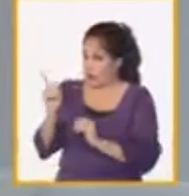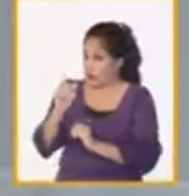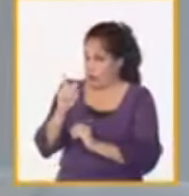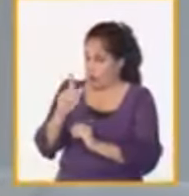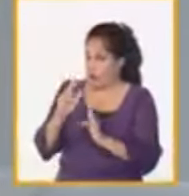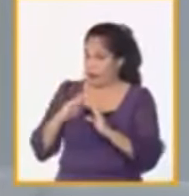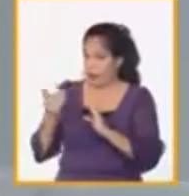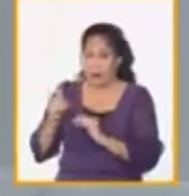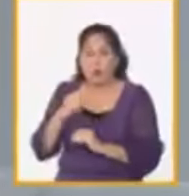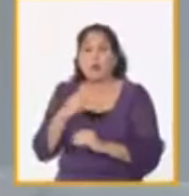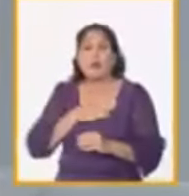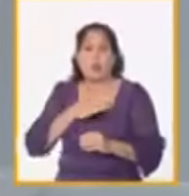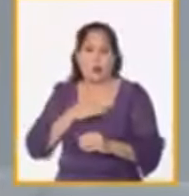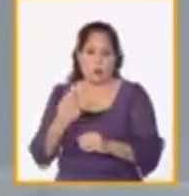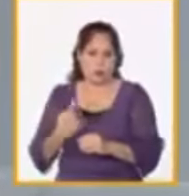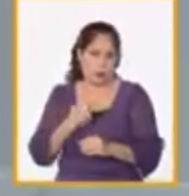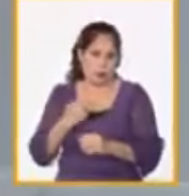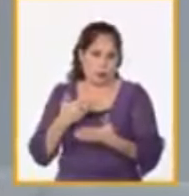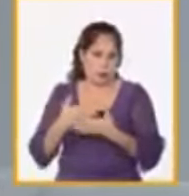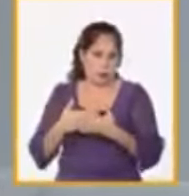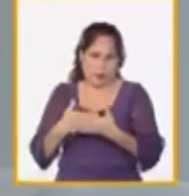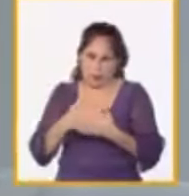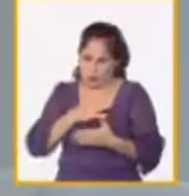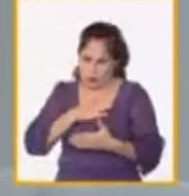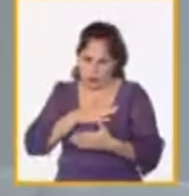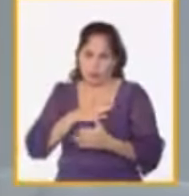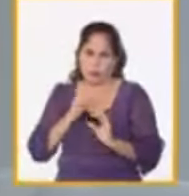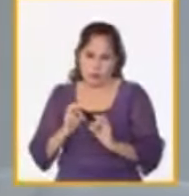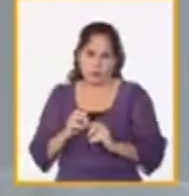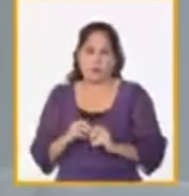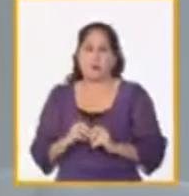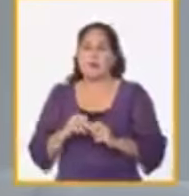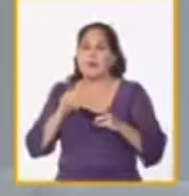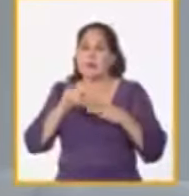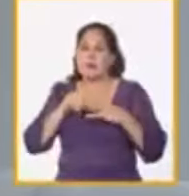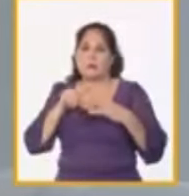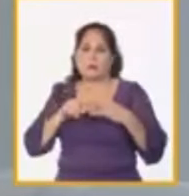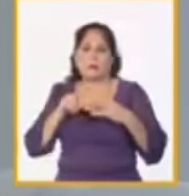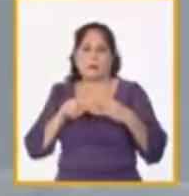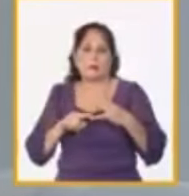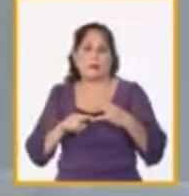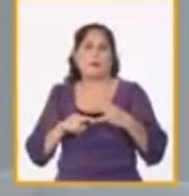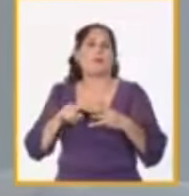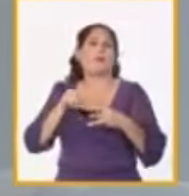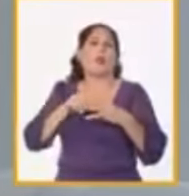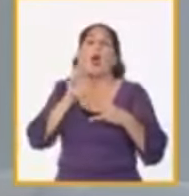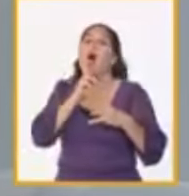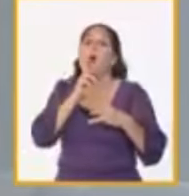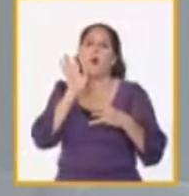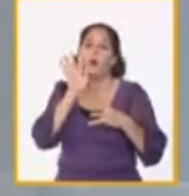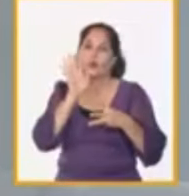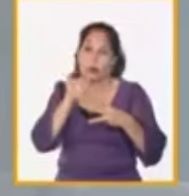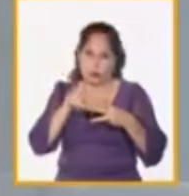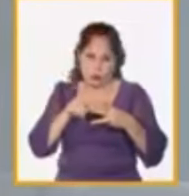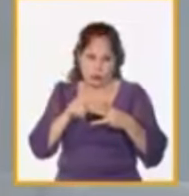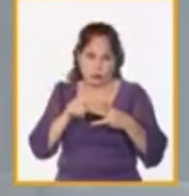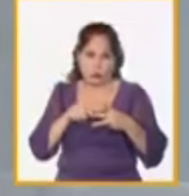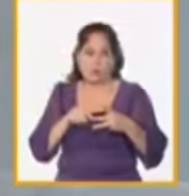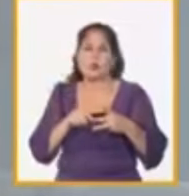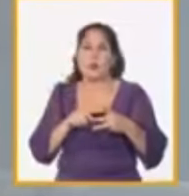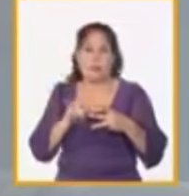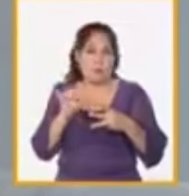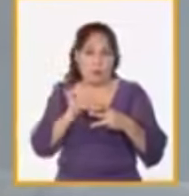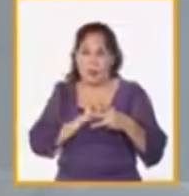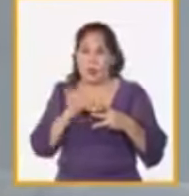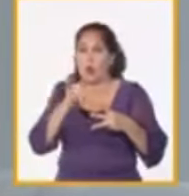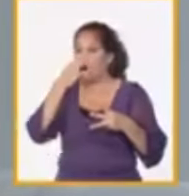vivienda o de otro organismo. Y esos son tres temas que son retos que tenemos. Y junto con eso, con estos retos